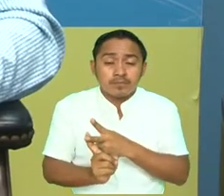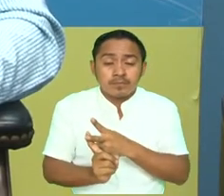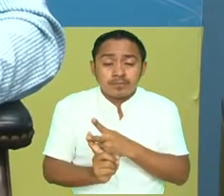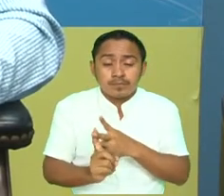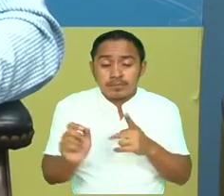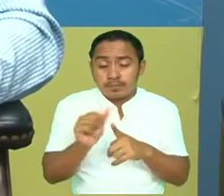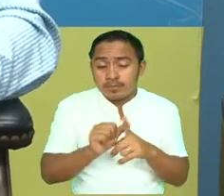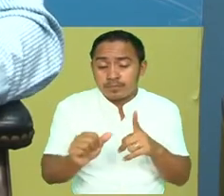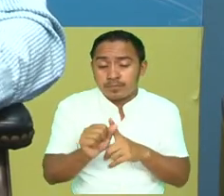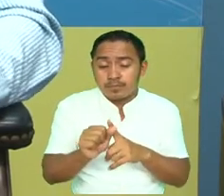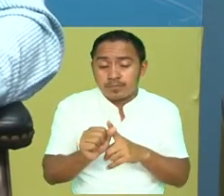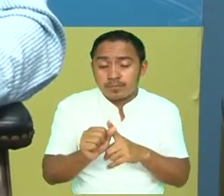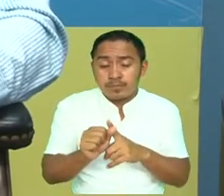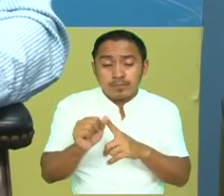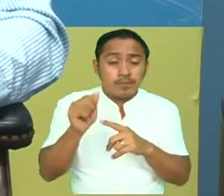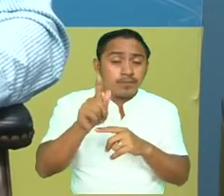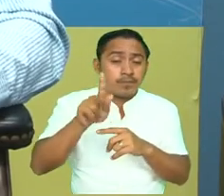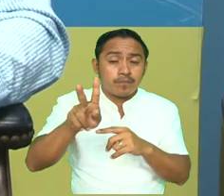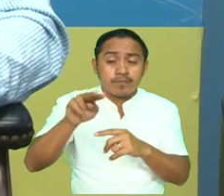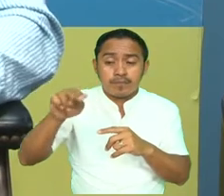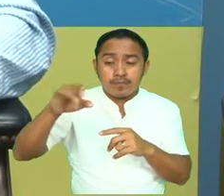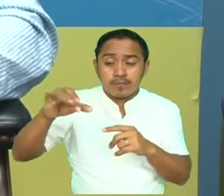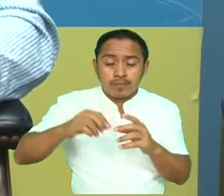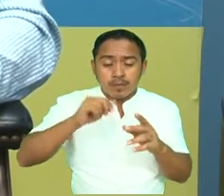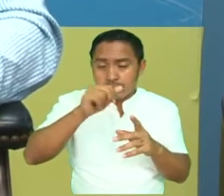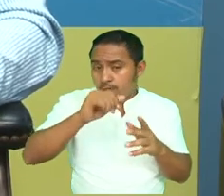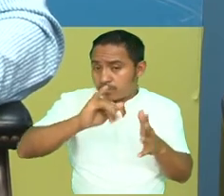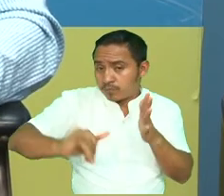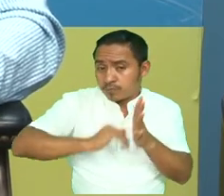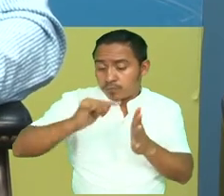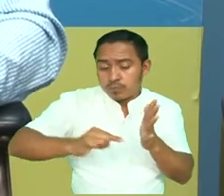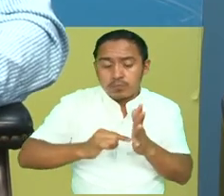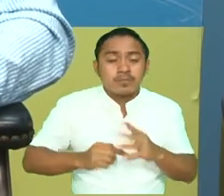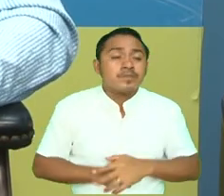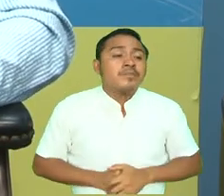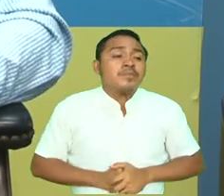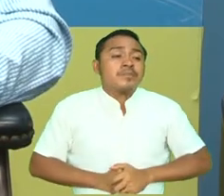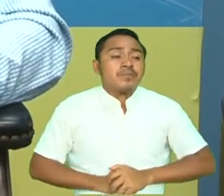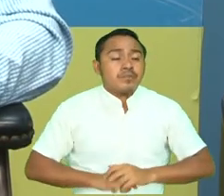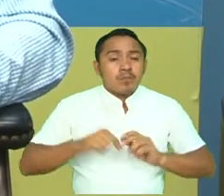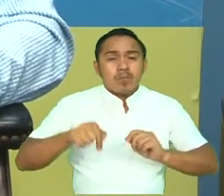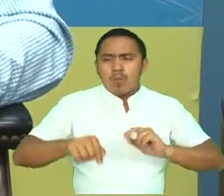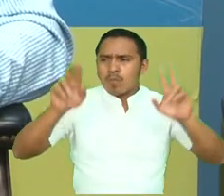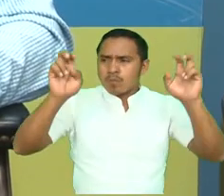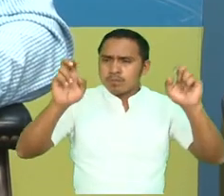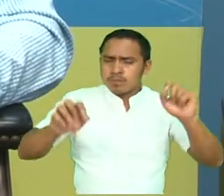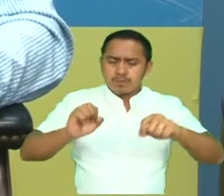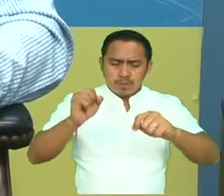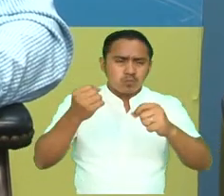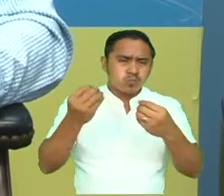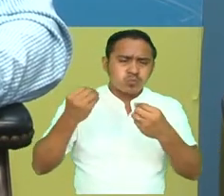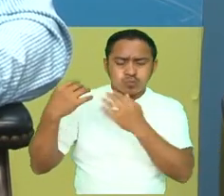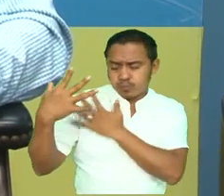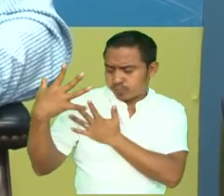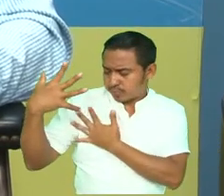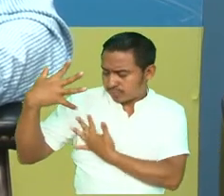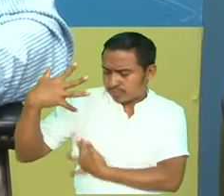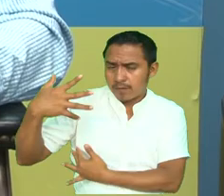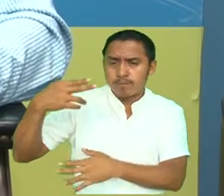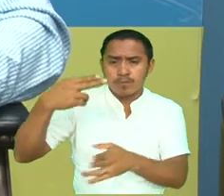como Asamblea TVNI. El día de hoy estamos hablando sobre la sudoración en la axila o